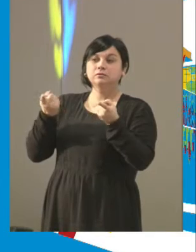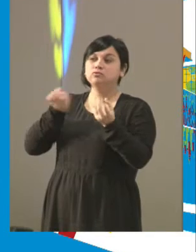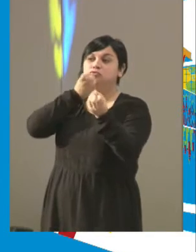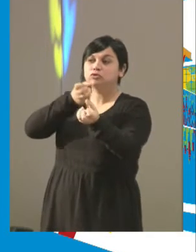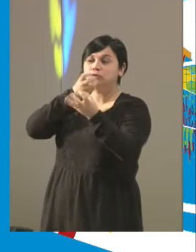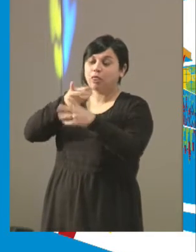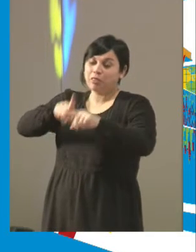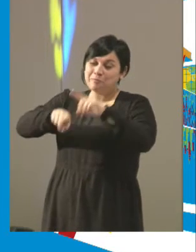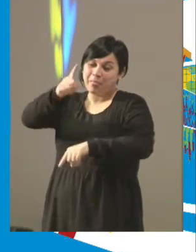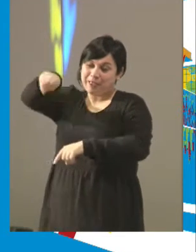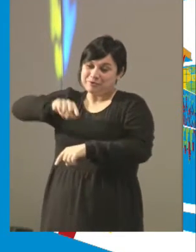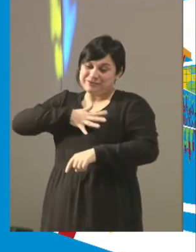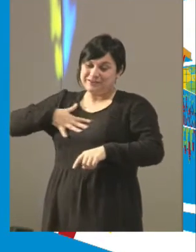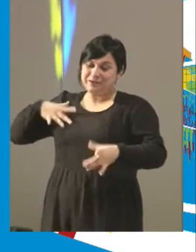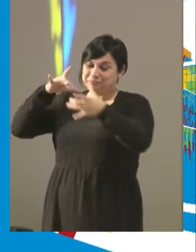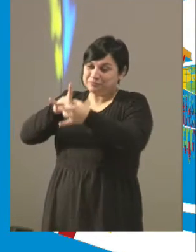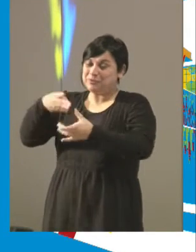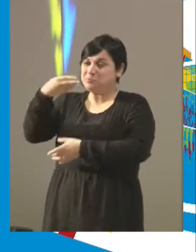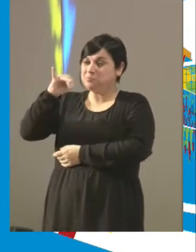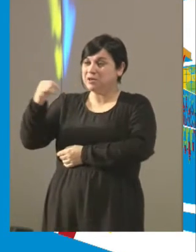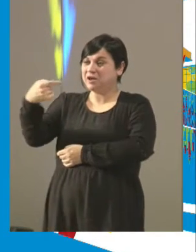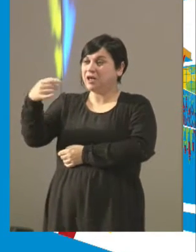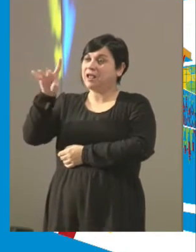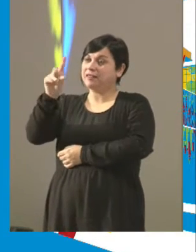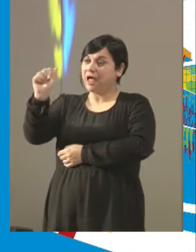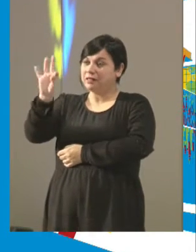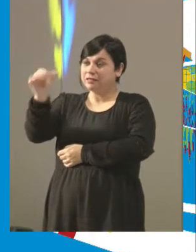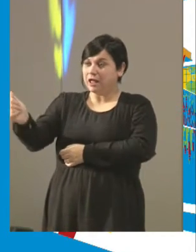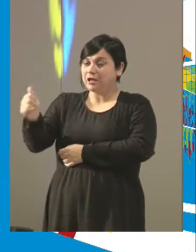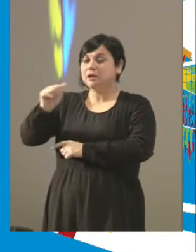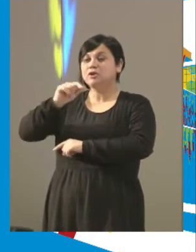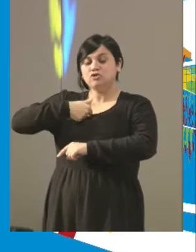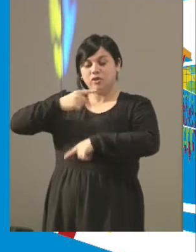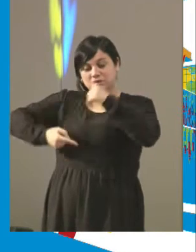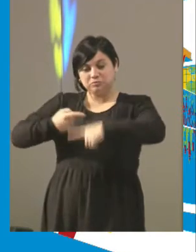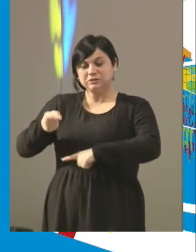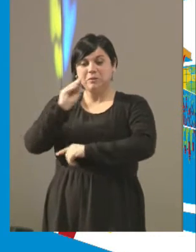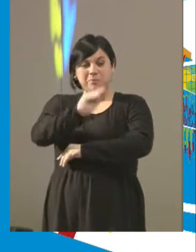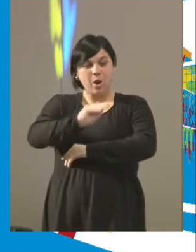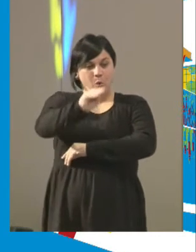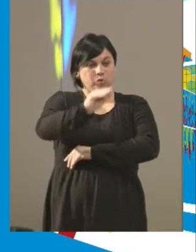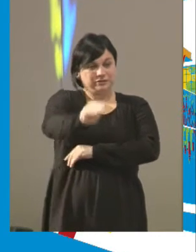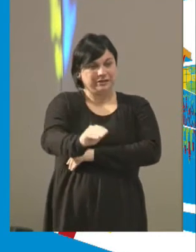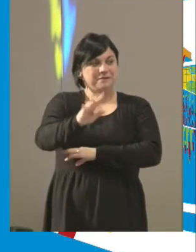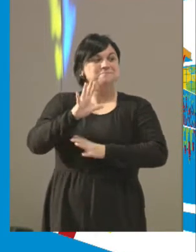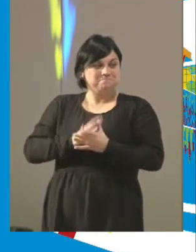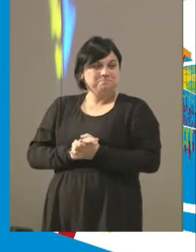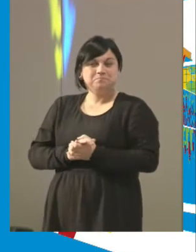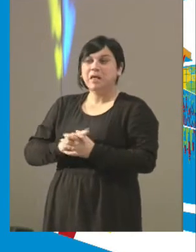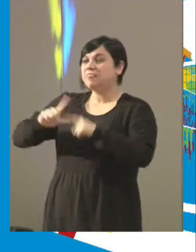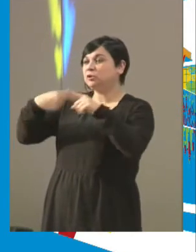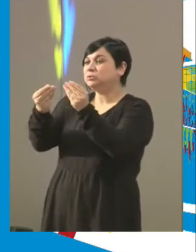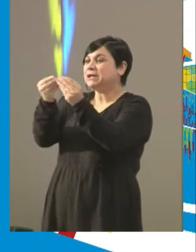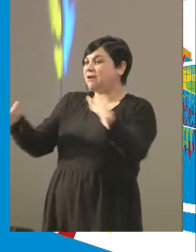lo que estime oportuno al respecto del Big Data y le haré una pregunta a cada uno de ellos y luego pues pasaremos al debate. ¿De acuerdo?